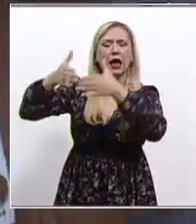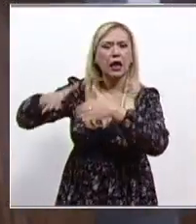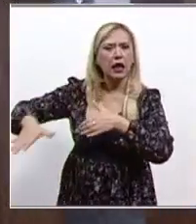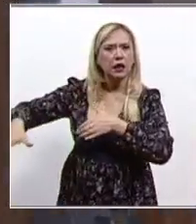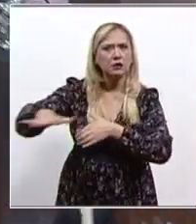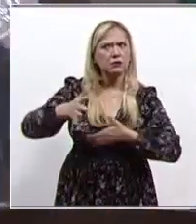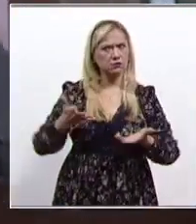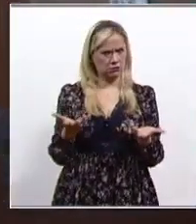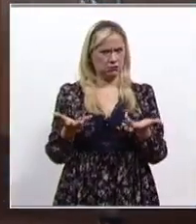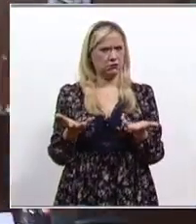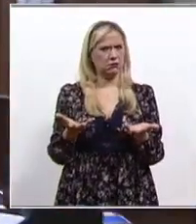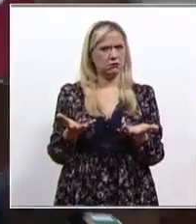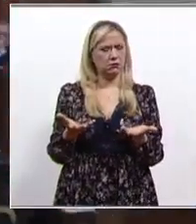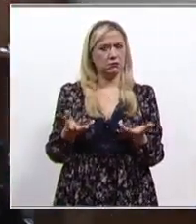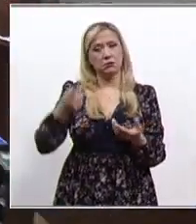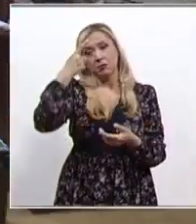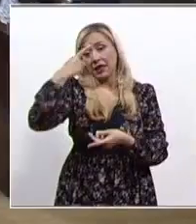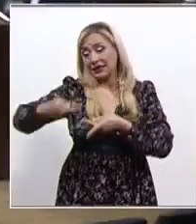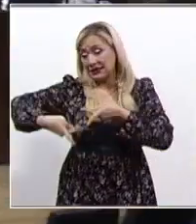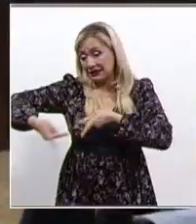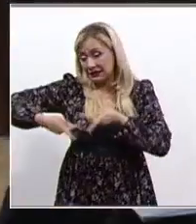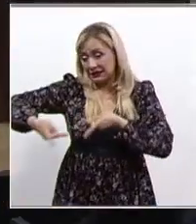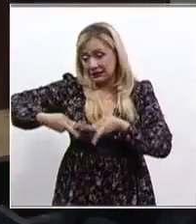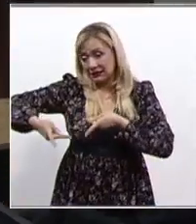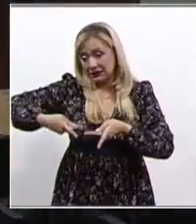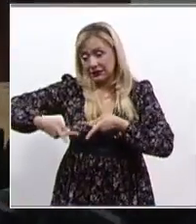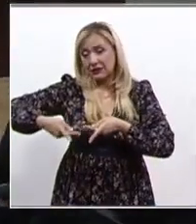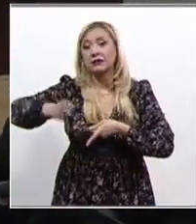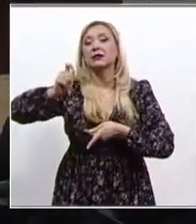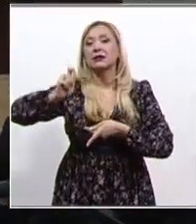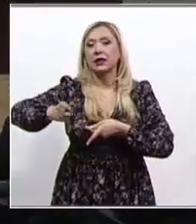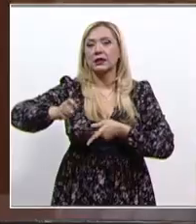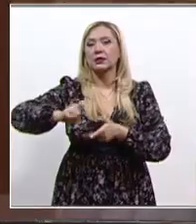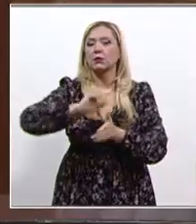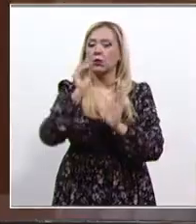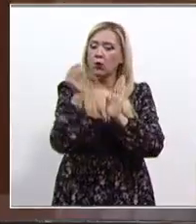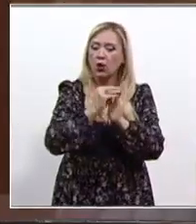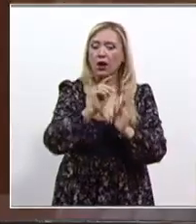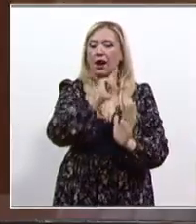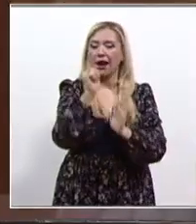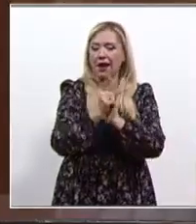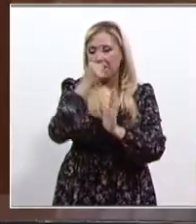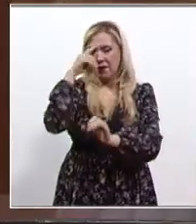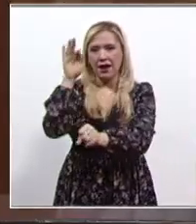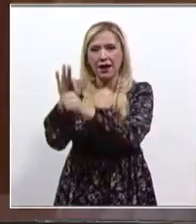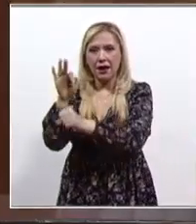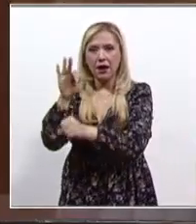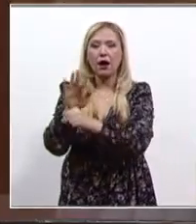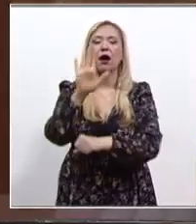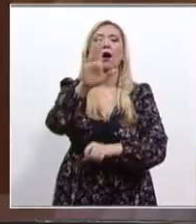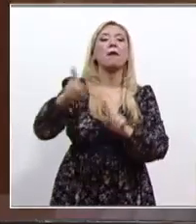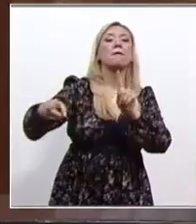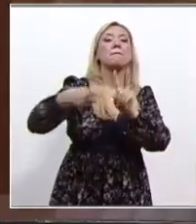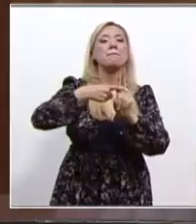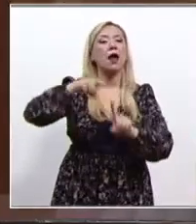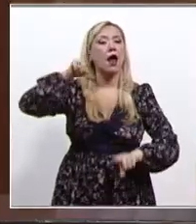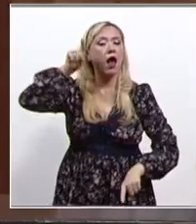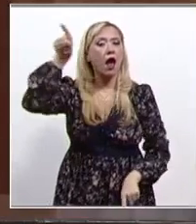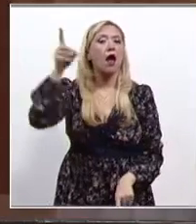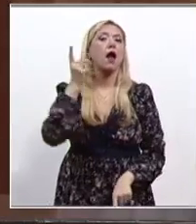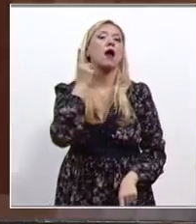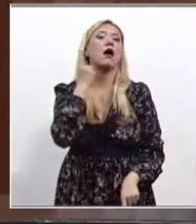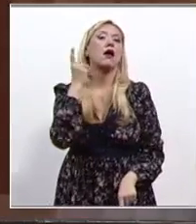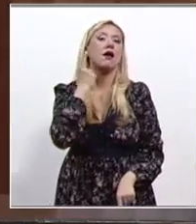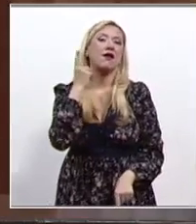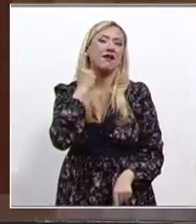indígenas, como actos preparatorios para la emisión de acciones afirmativas dirigidas a dicho sector, hasta que el Congreso local ya no tuviera